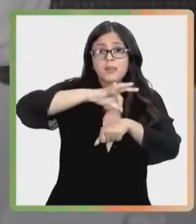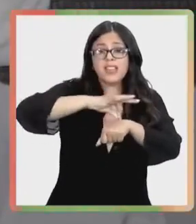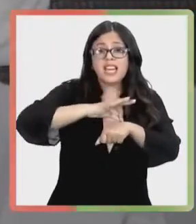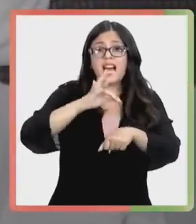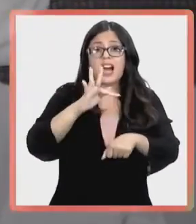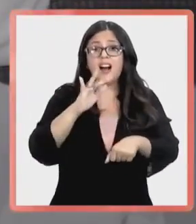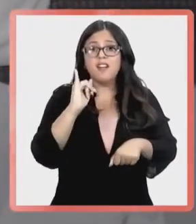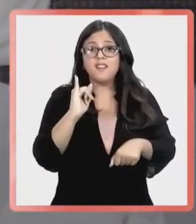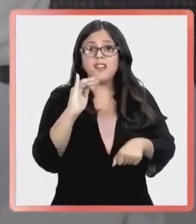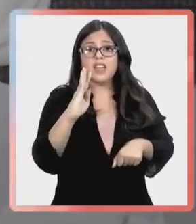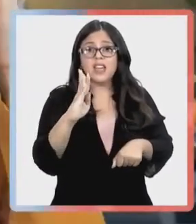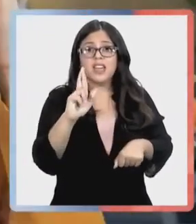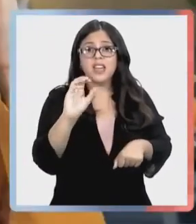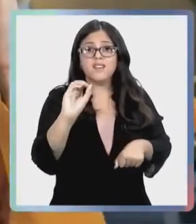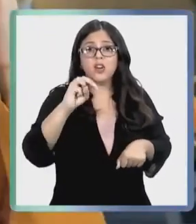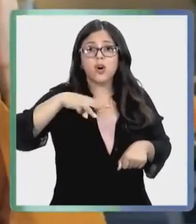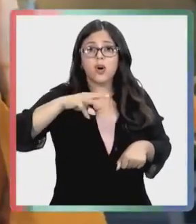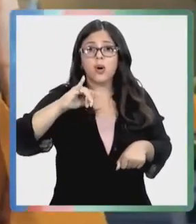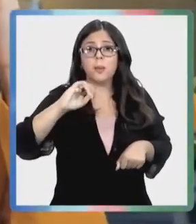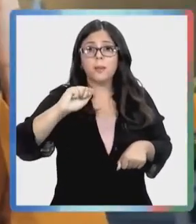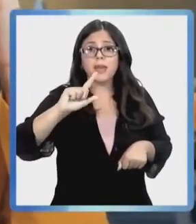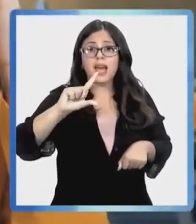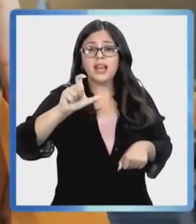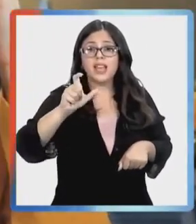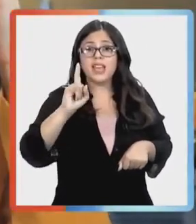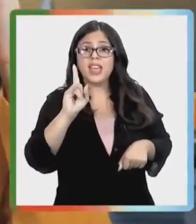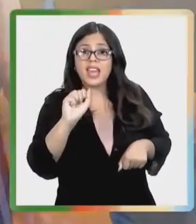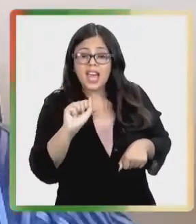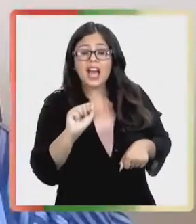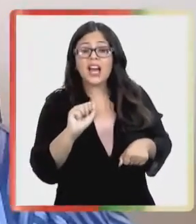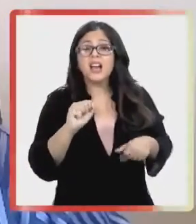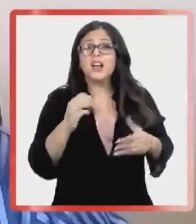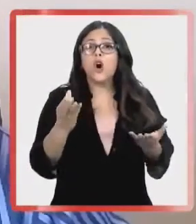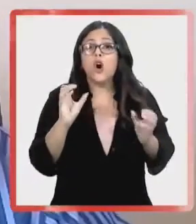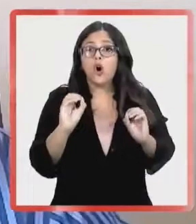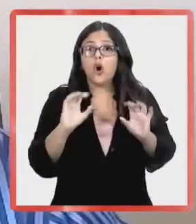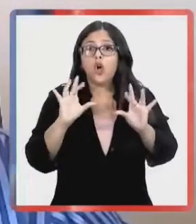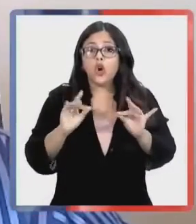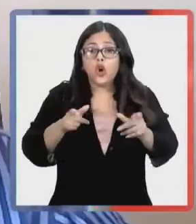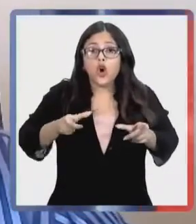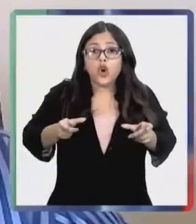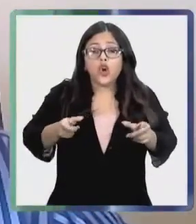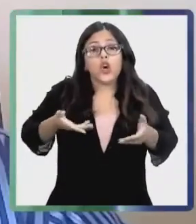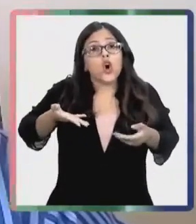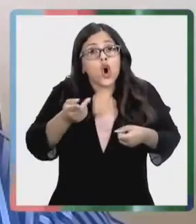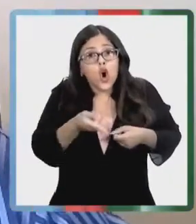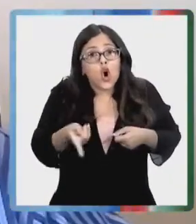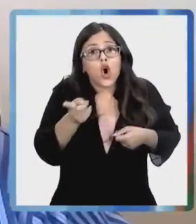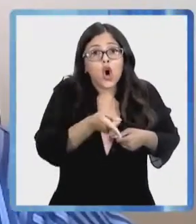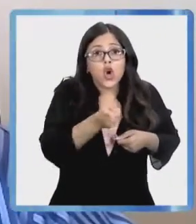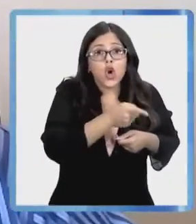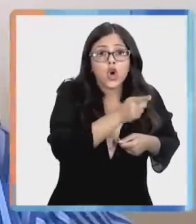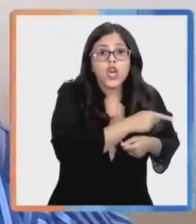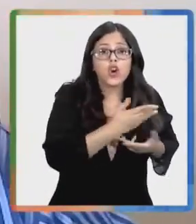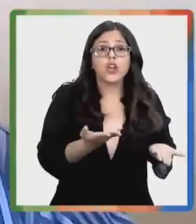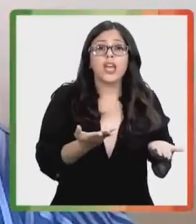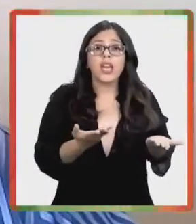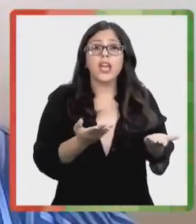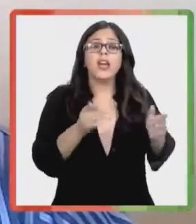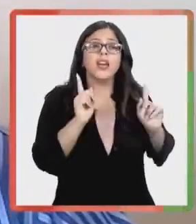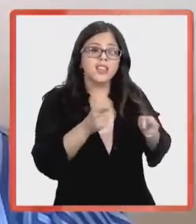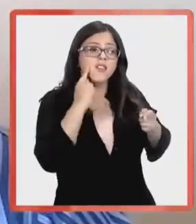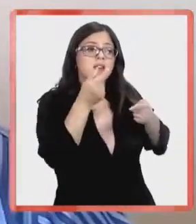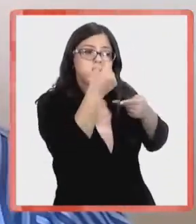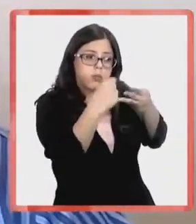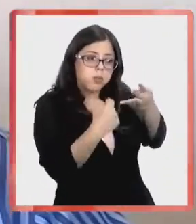crónico va a ser sometida a la evaluación. No va a tener una primera cortapisa de entrada como es lo que está pasando ahora, no. Y esto tiene que ver mucho